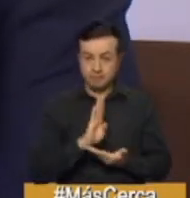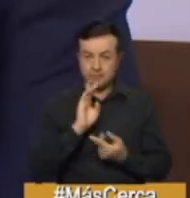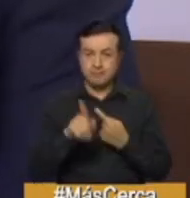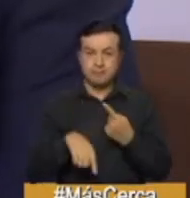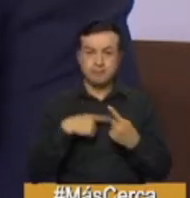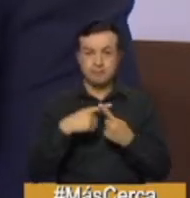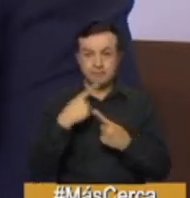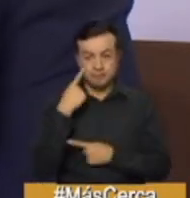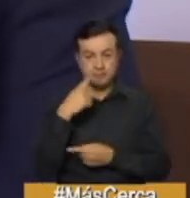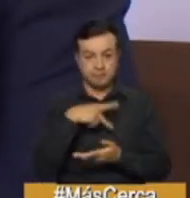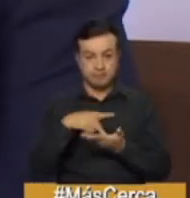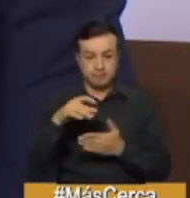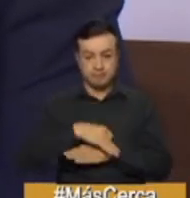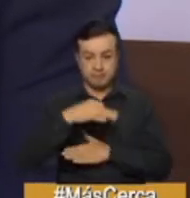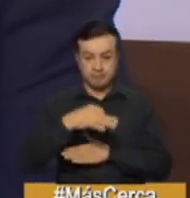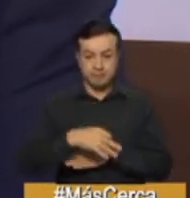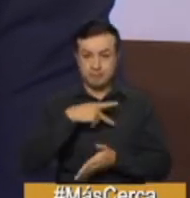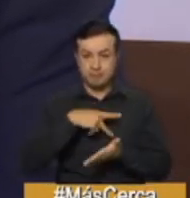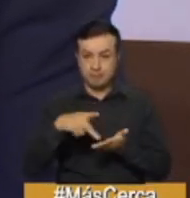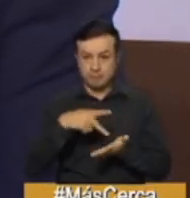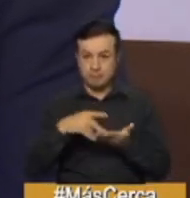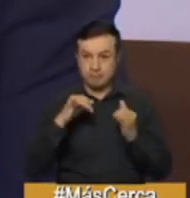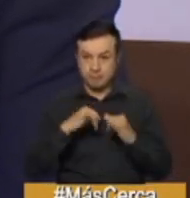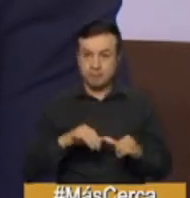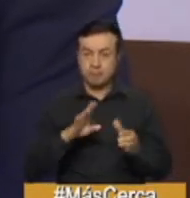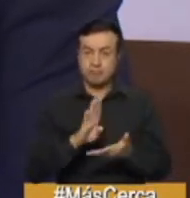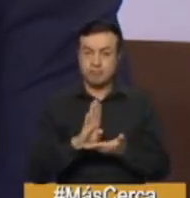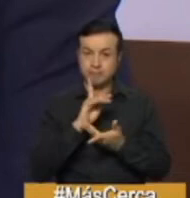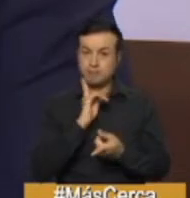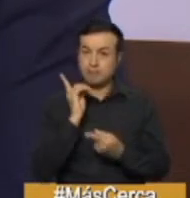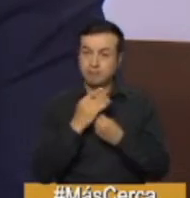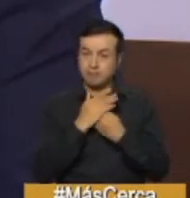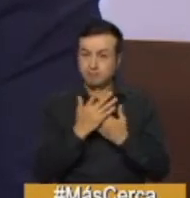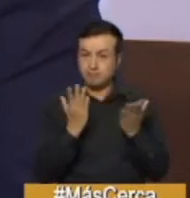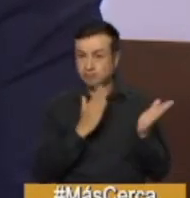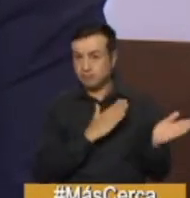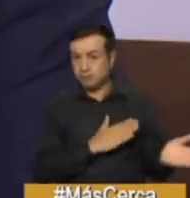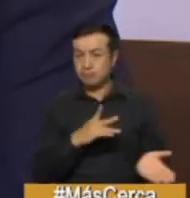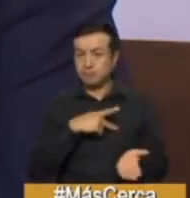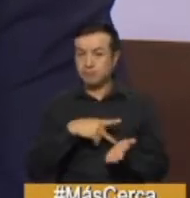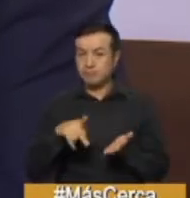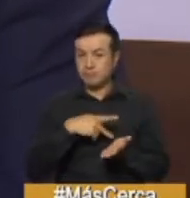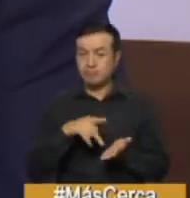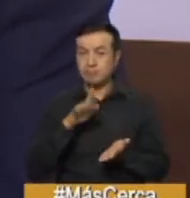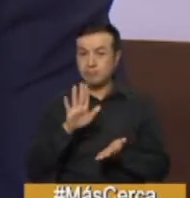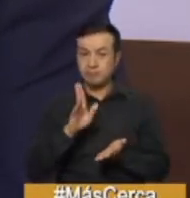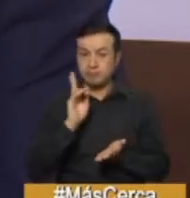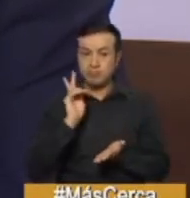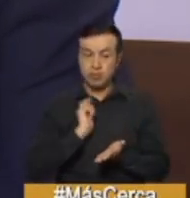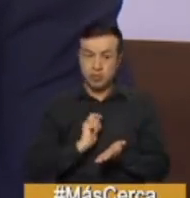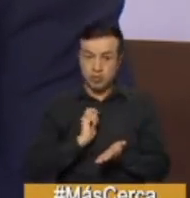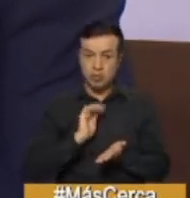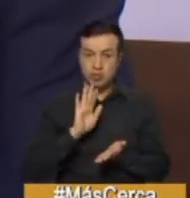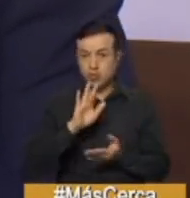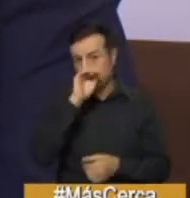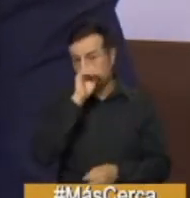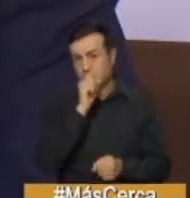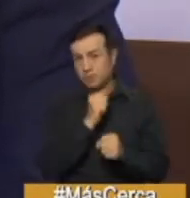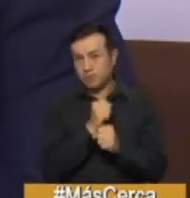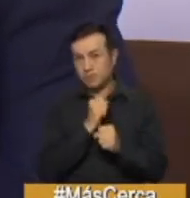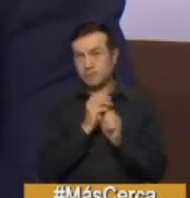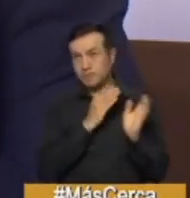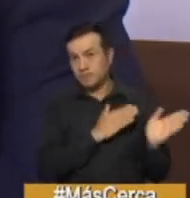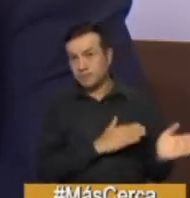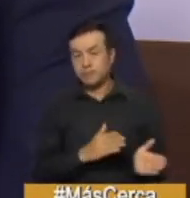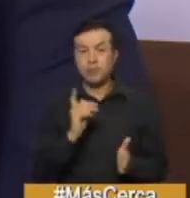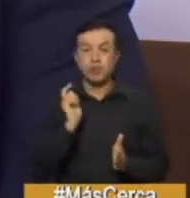cuenten con el pago oportuno de sus aportes patronales al seguro social que estén cancelando sus remuneraciones acorde al salario que por